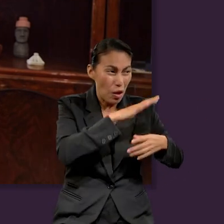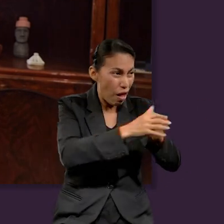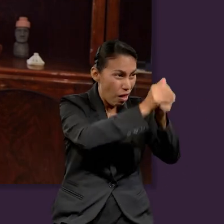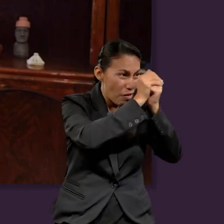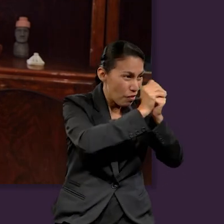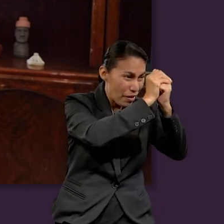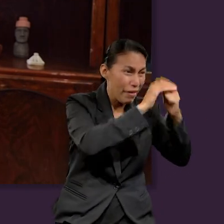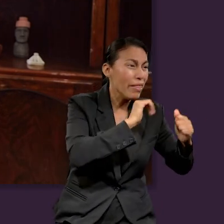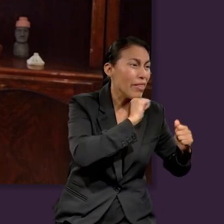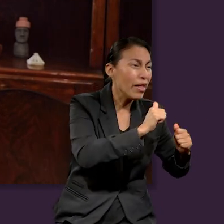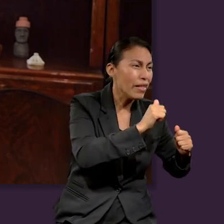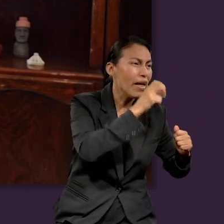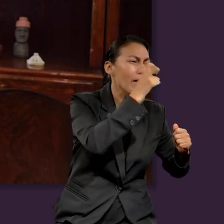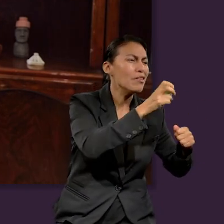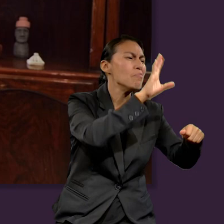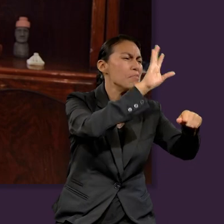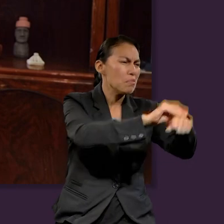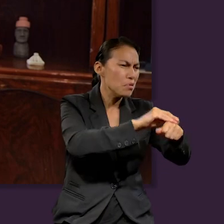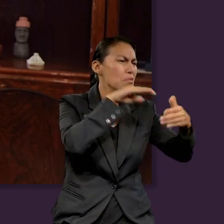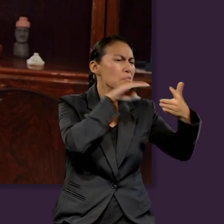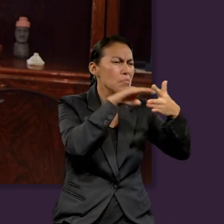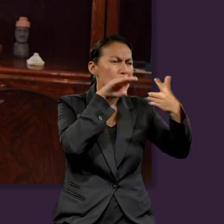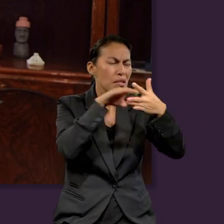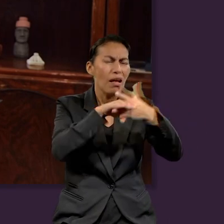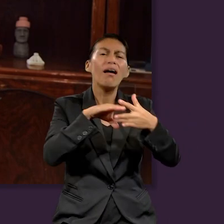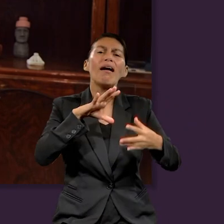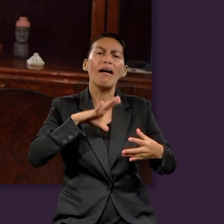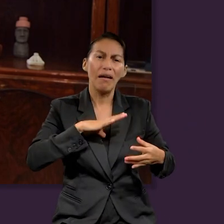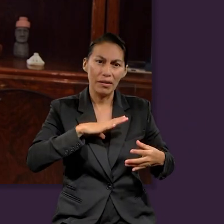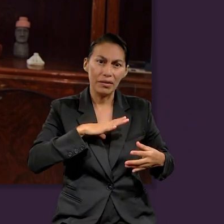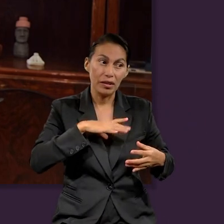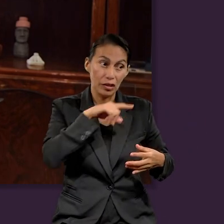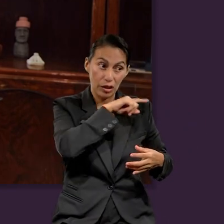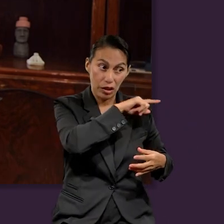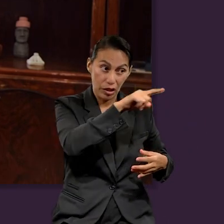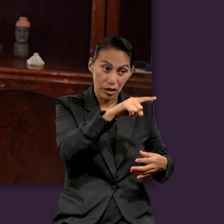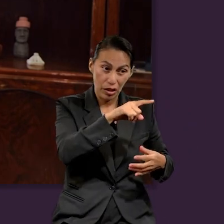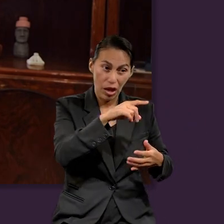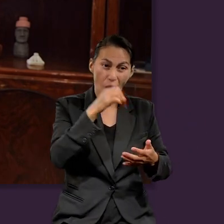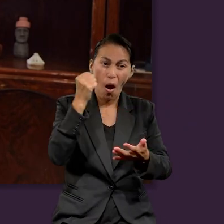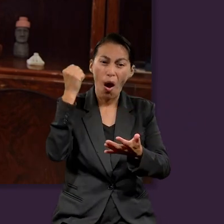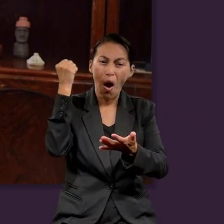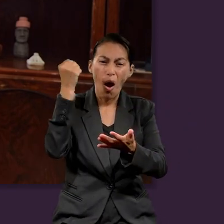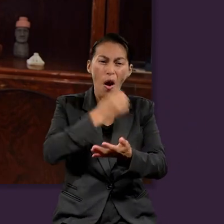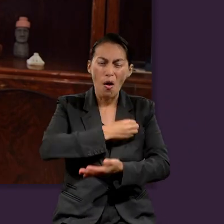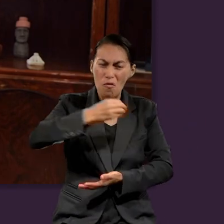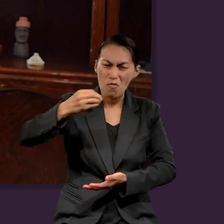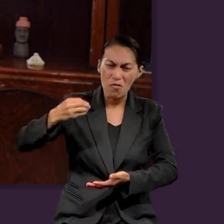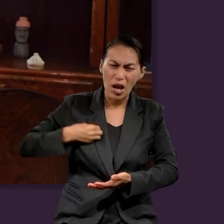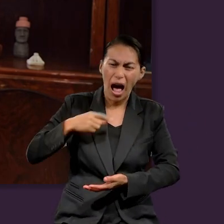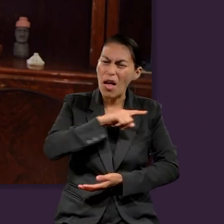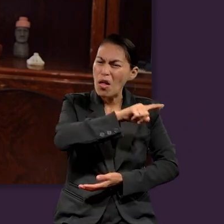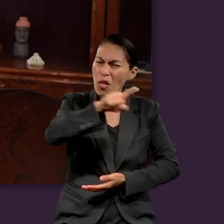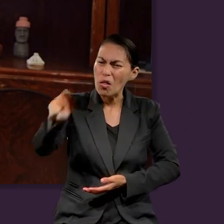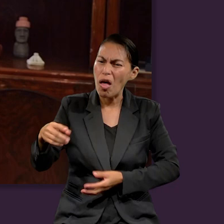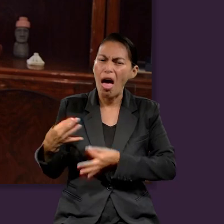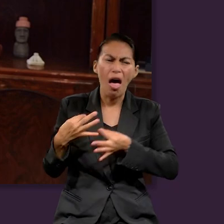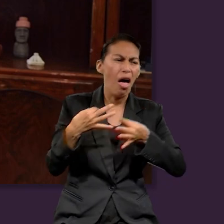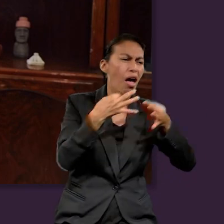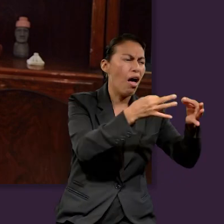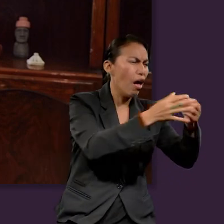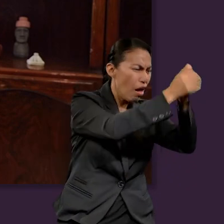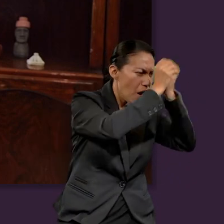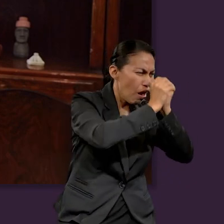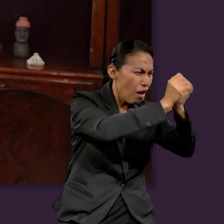no la adoraran es un sistema que por medio de la fuerza intentará hacer que todos le sigan